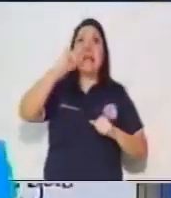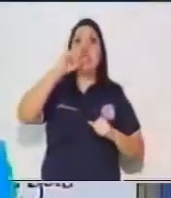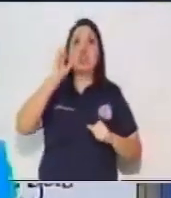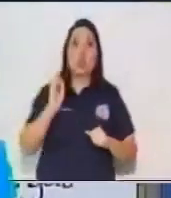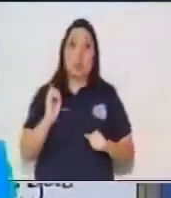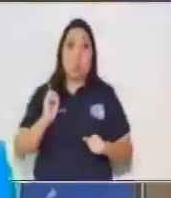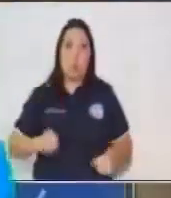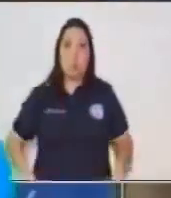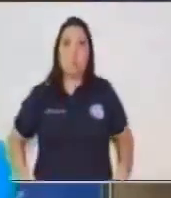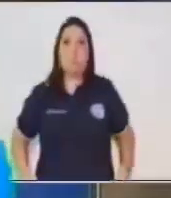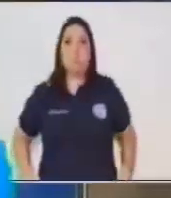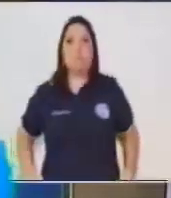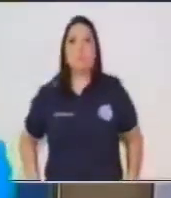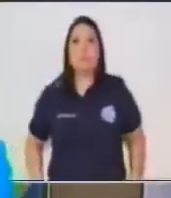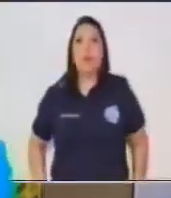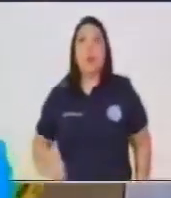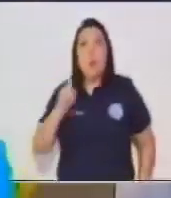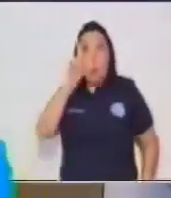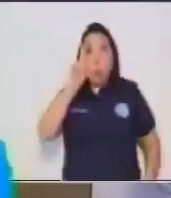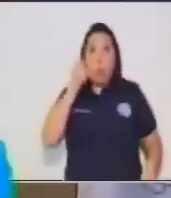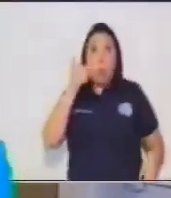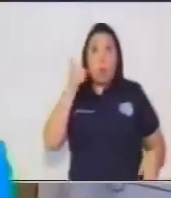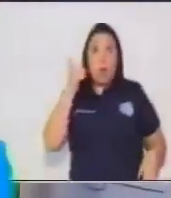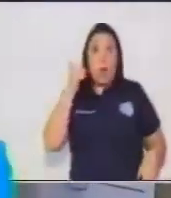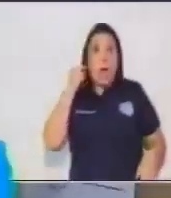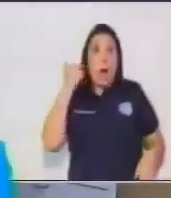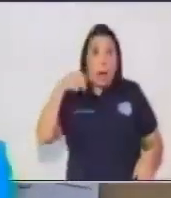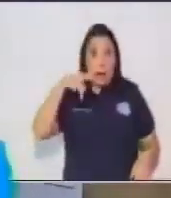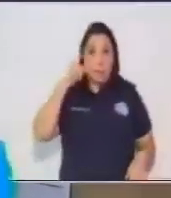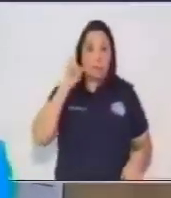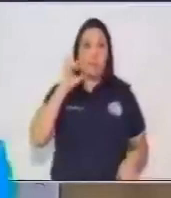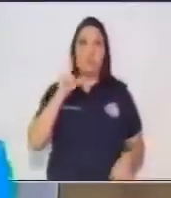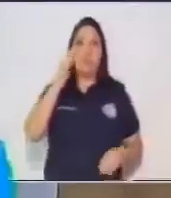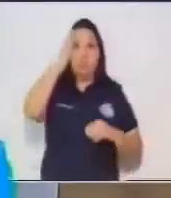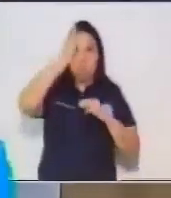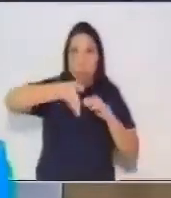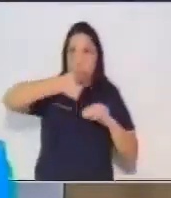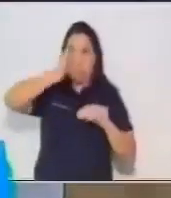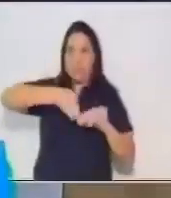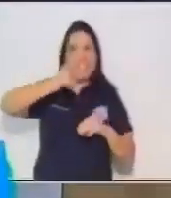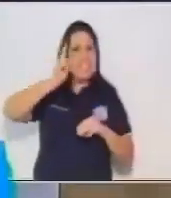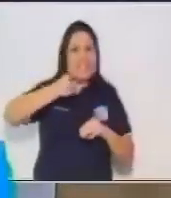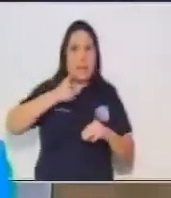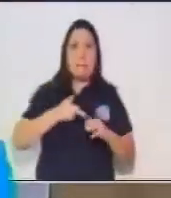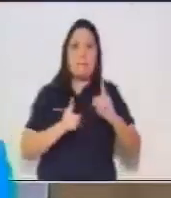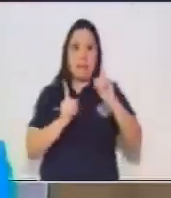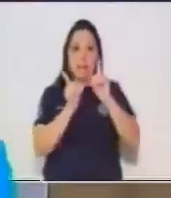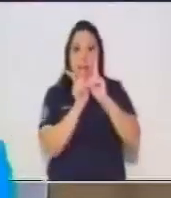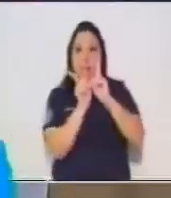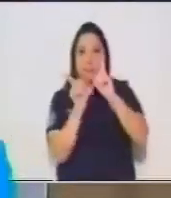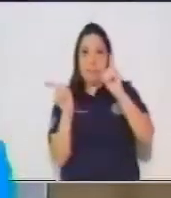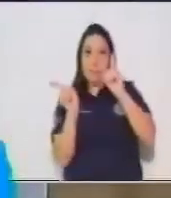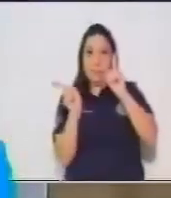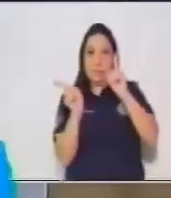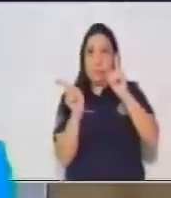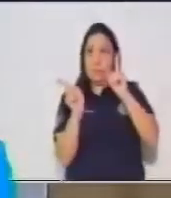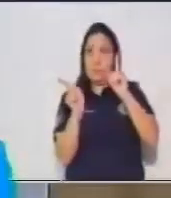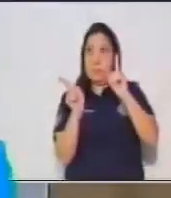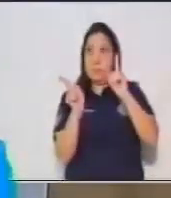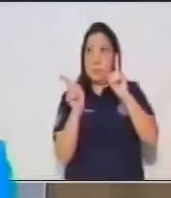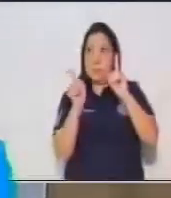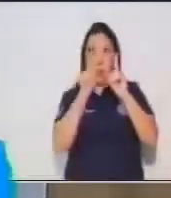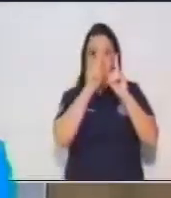recto. Y un ángulo recto siempre lo voy a denotar con un cuadrito. Me va a indicar